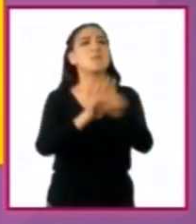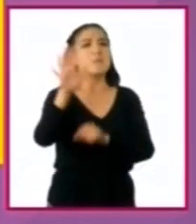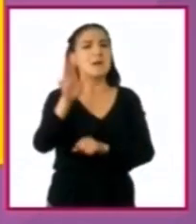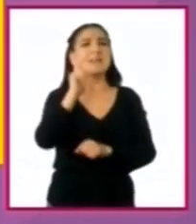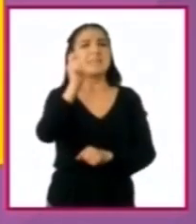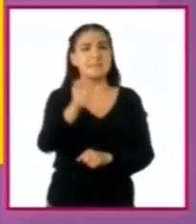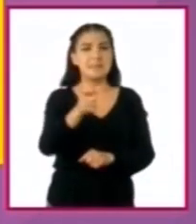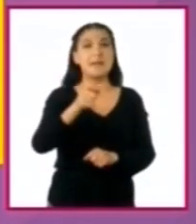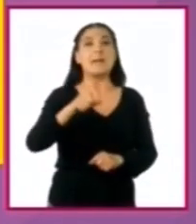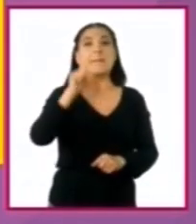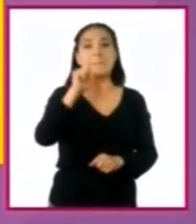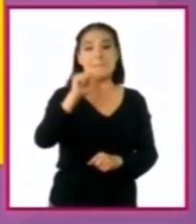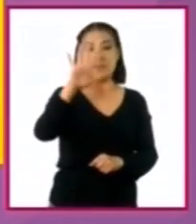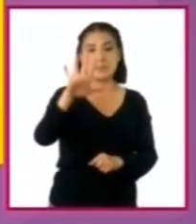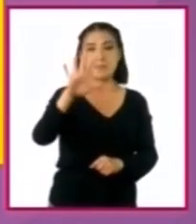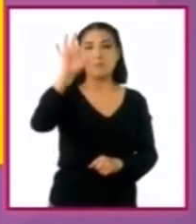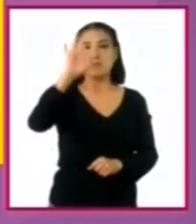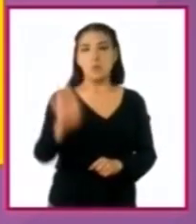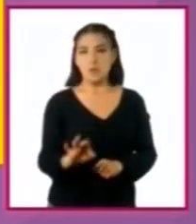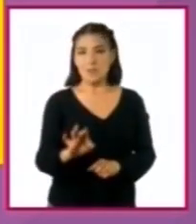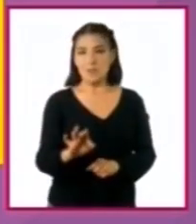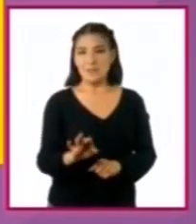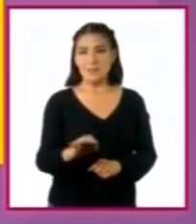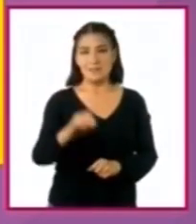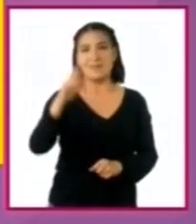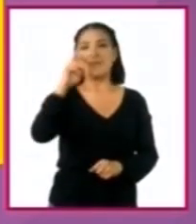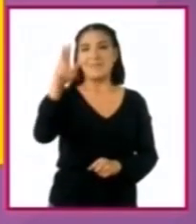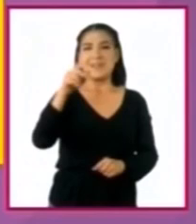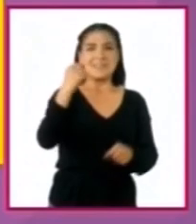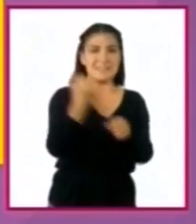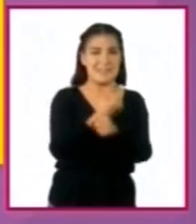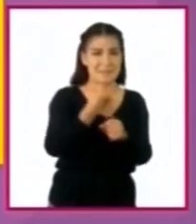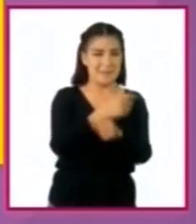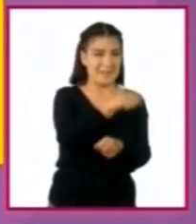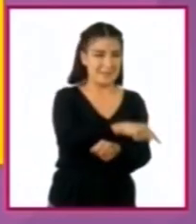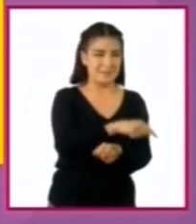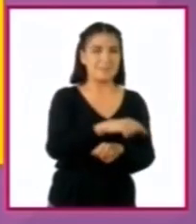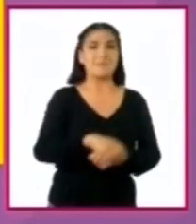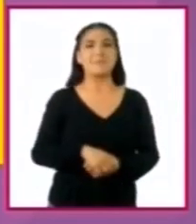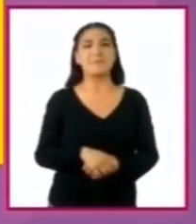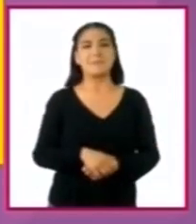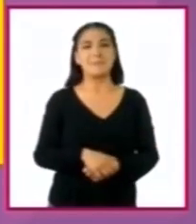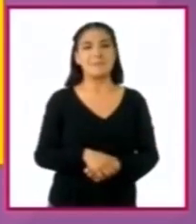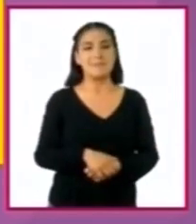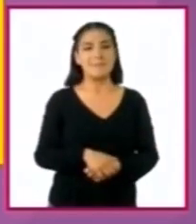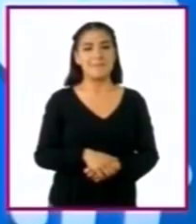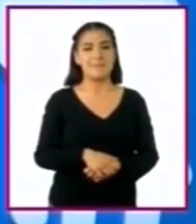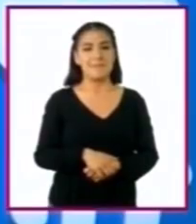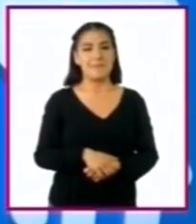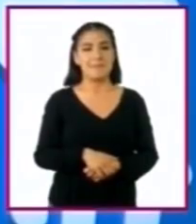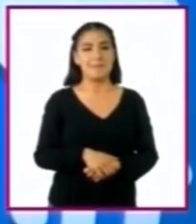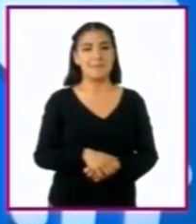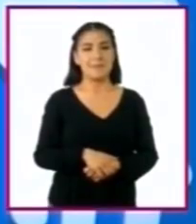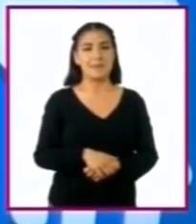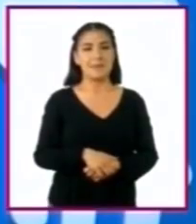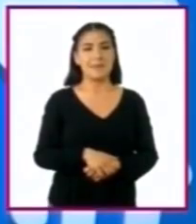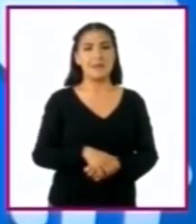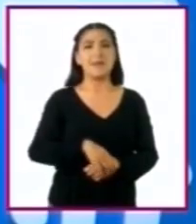decir, el 25% de descuento que se hará al precio total de los zapatos.